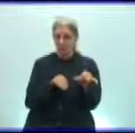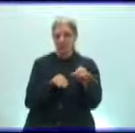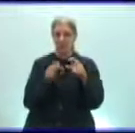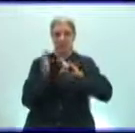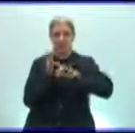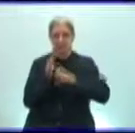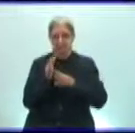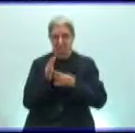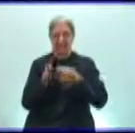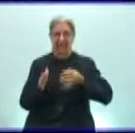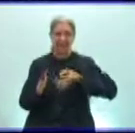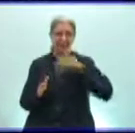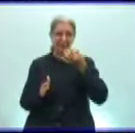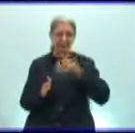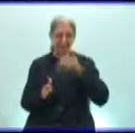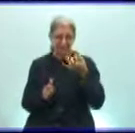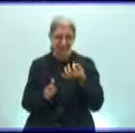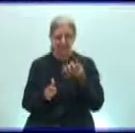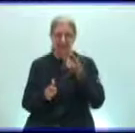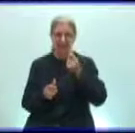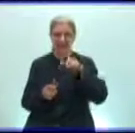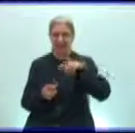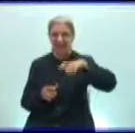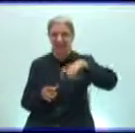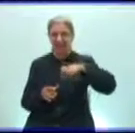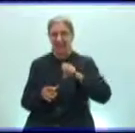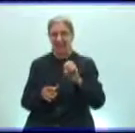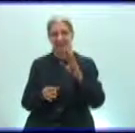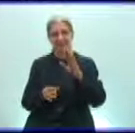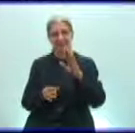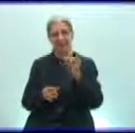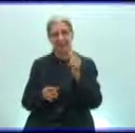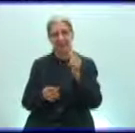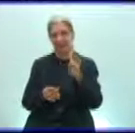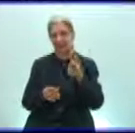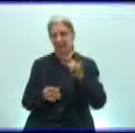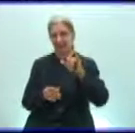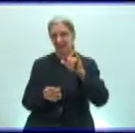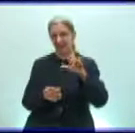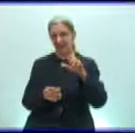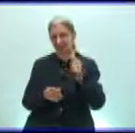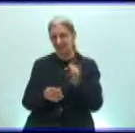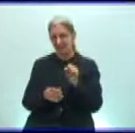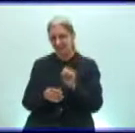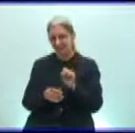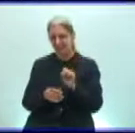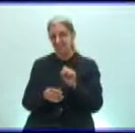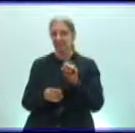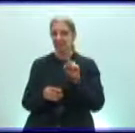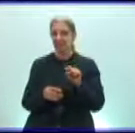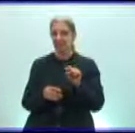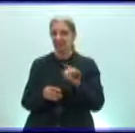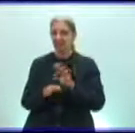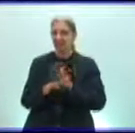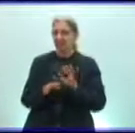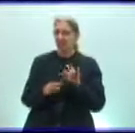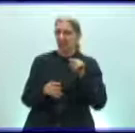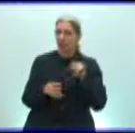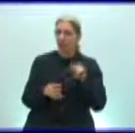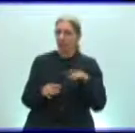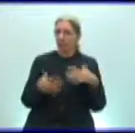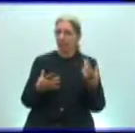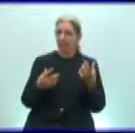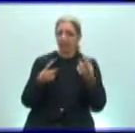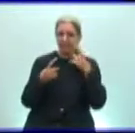tres contenidos que nosotros hemos repasado, hemos visto también cómo determinar cada uno de ellos. Lo importante que es